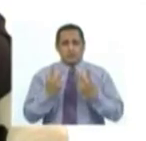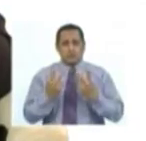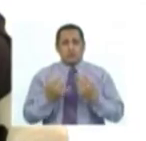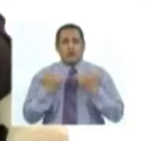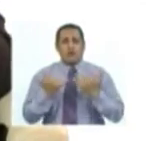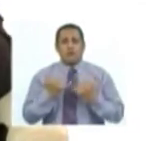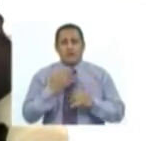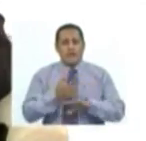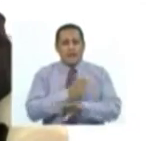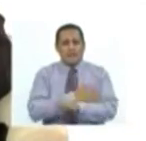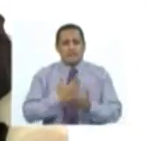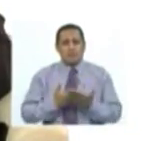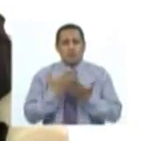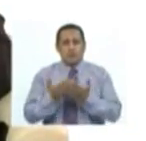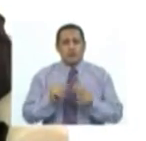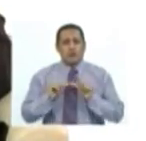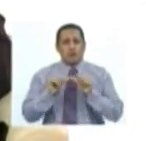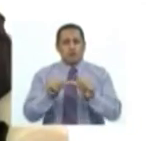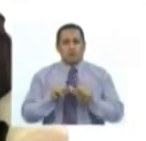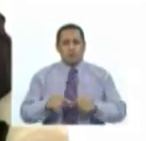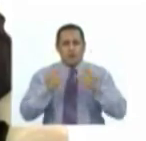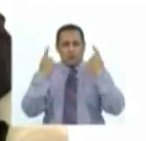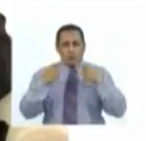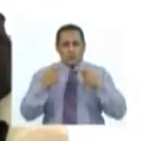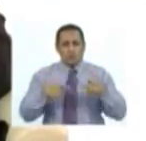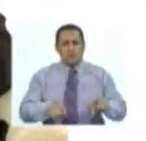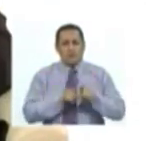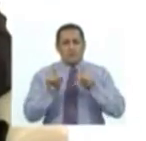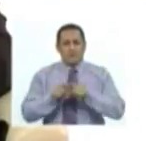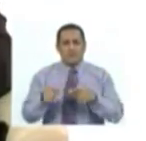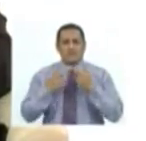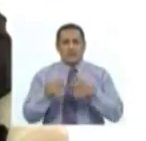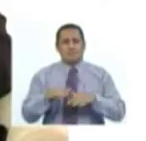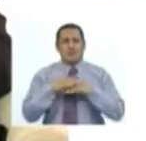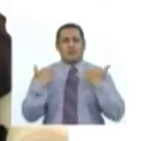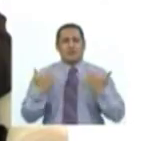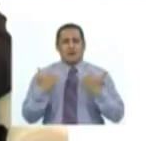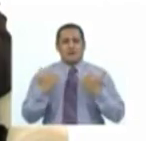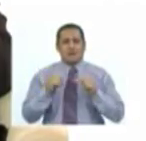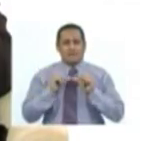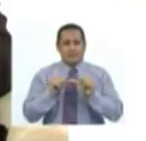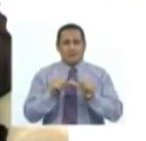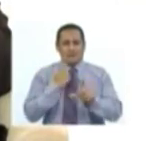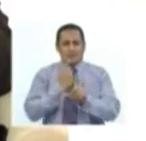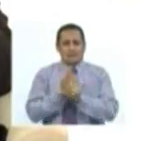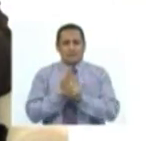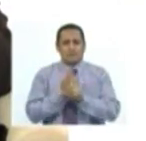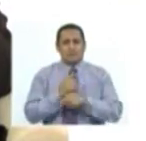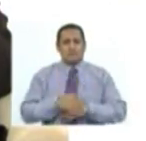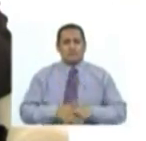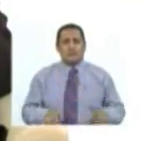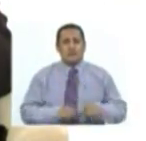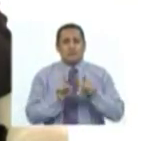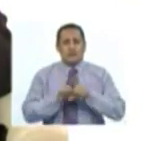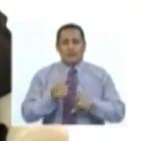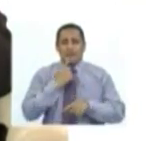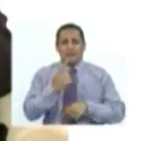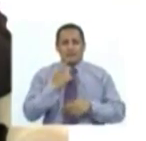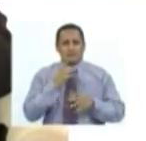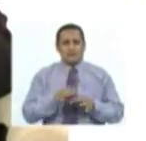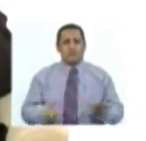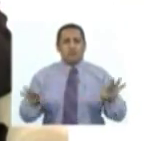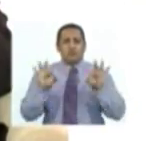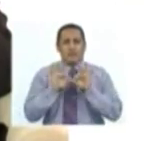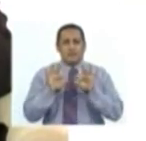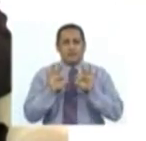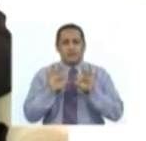habiéndose previsto que se iba a tomar una decisión que lo iba a afectar directamente, entonces era